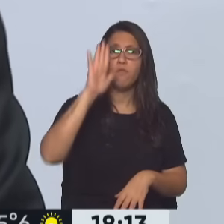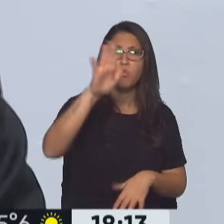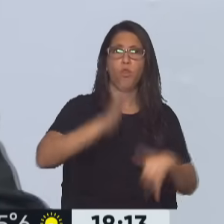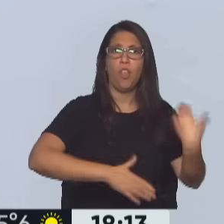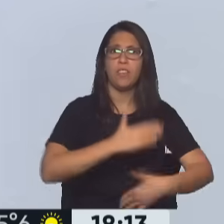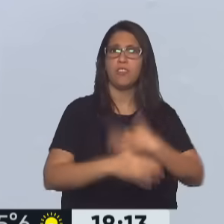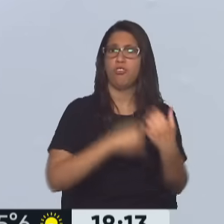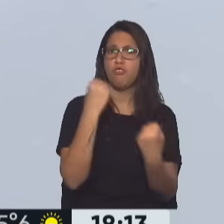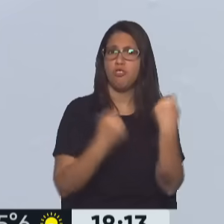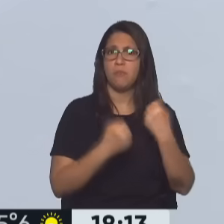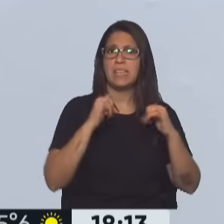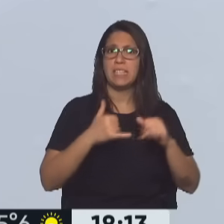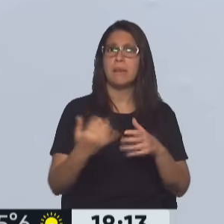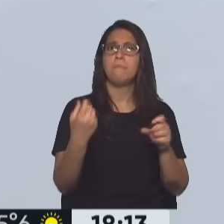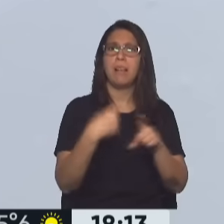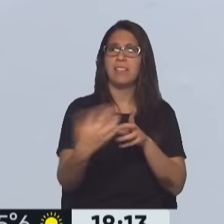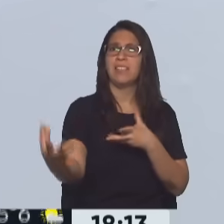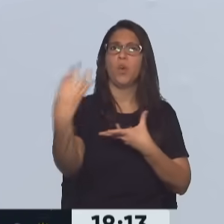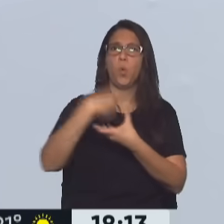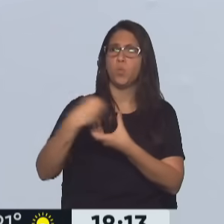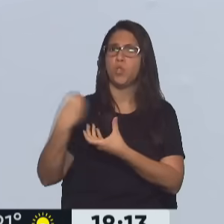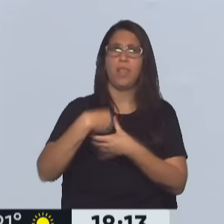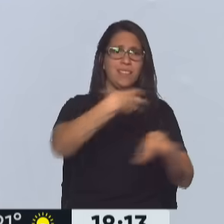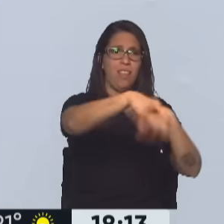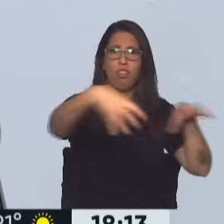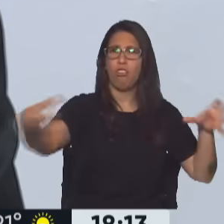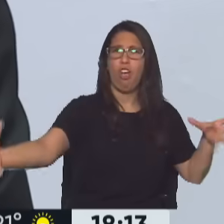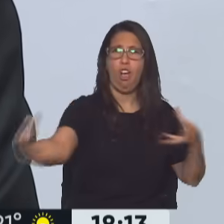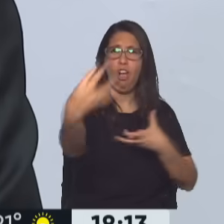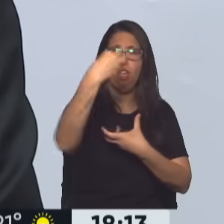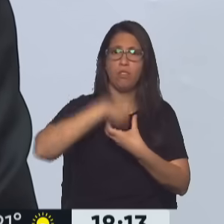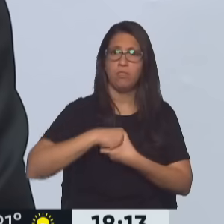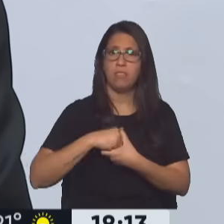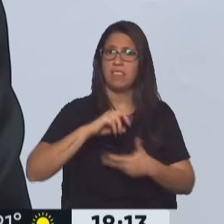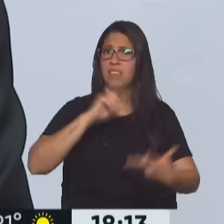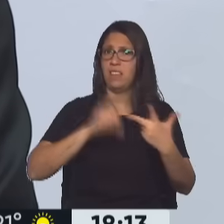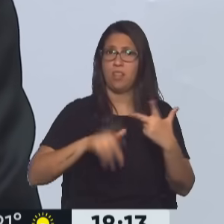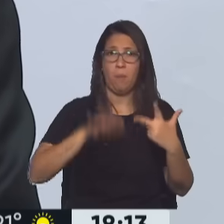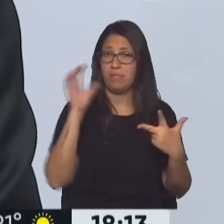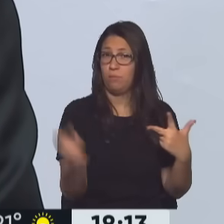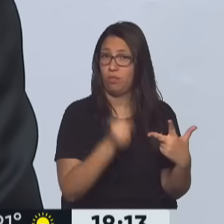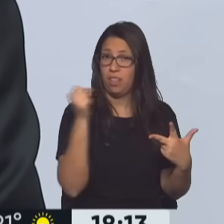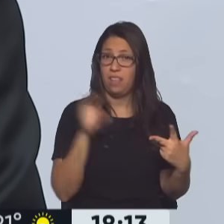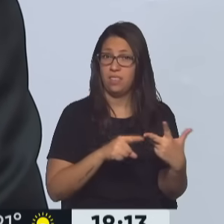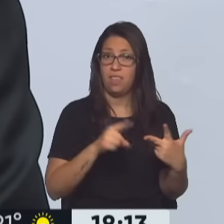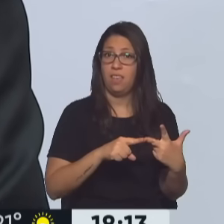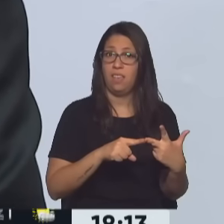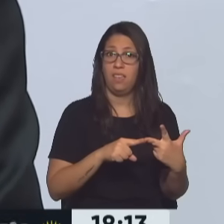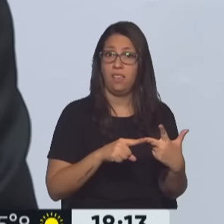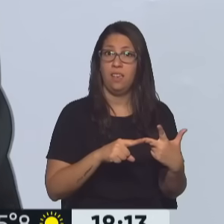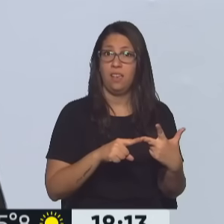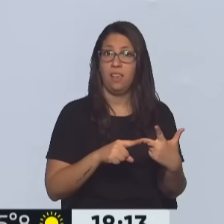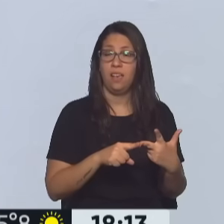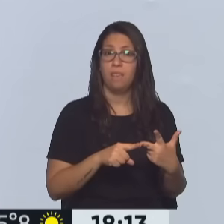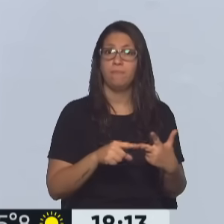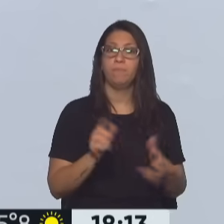desarrollo económico, pero con inclusión, que abrace a todos los sectores. Y tercero, y mucho más importante, nuestra